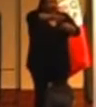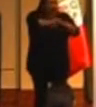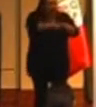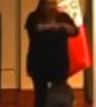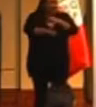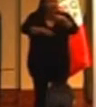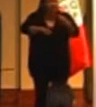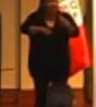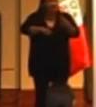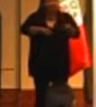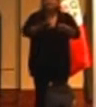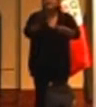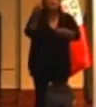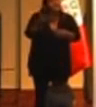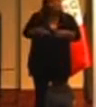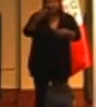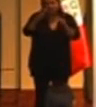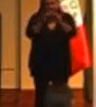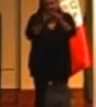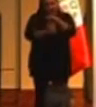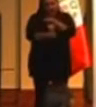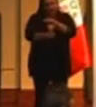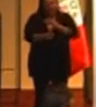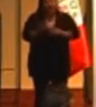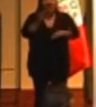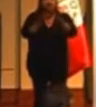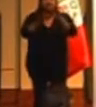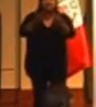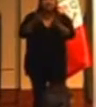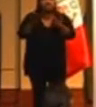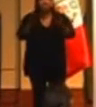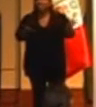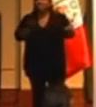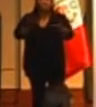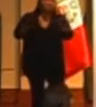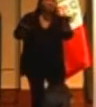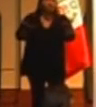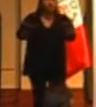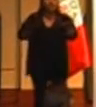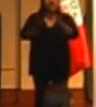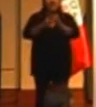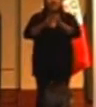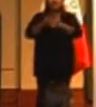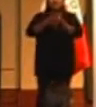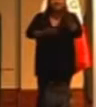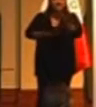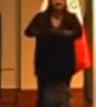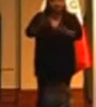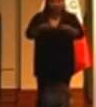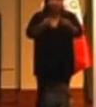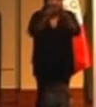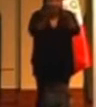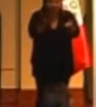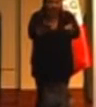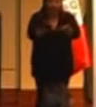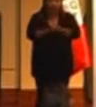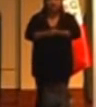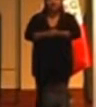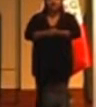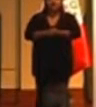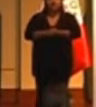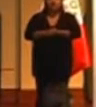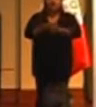Entonces, eso es lo más común, ¿no es cierto? A lo que se recurre más rápidamente, que son servicios que da el hecho de